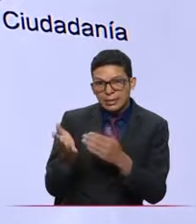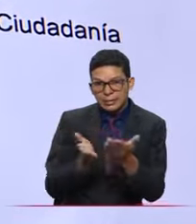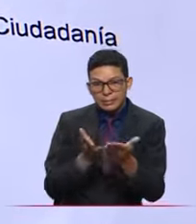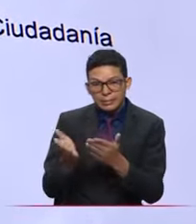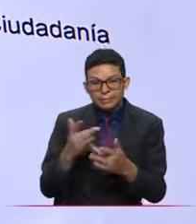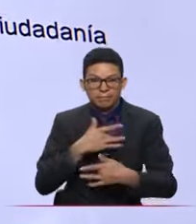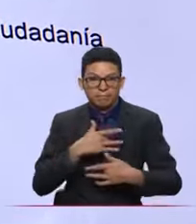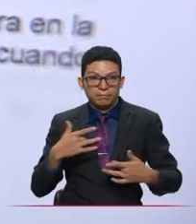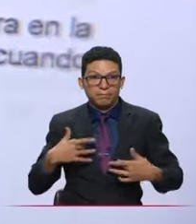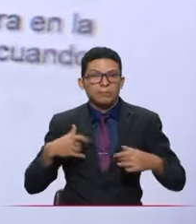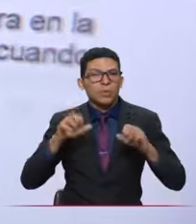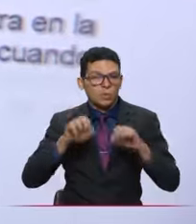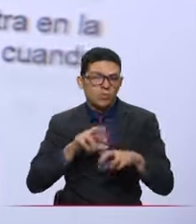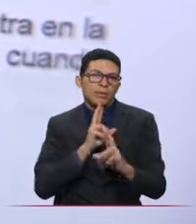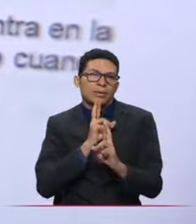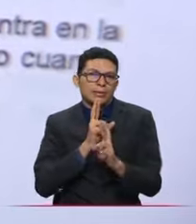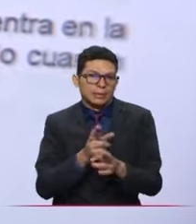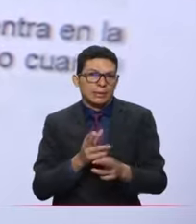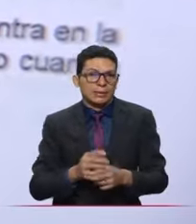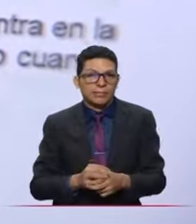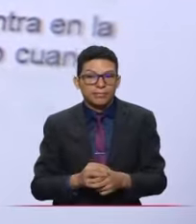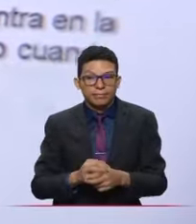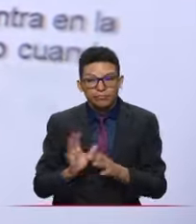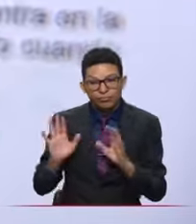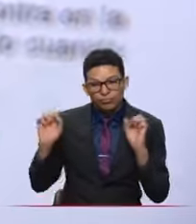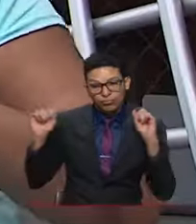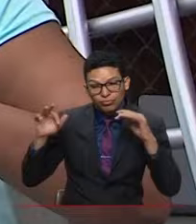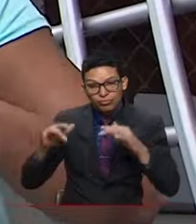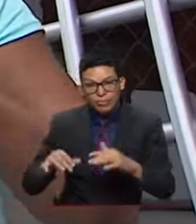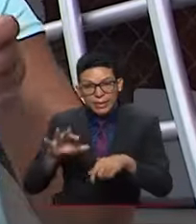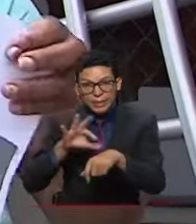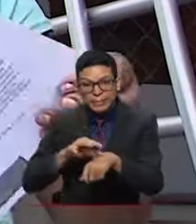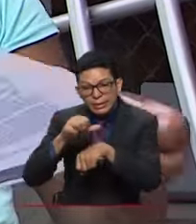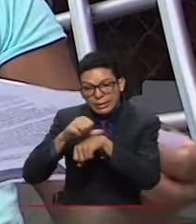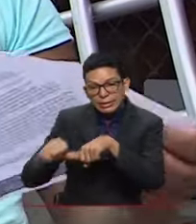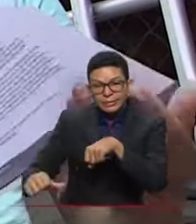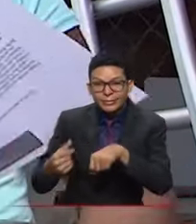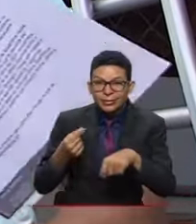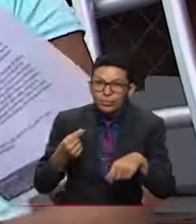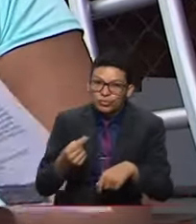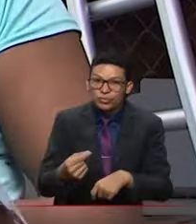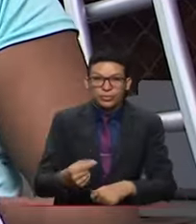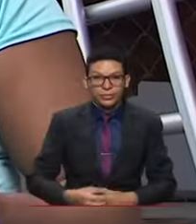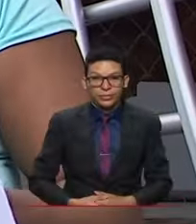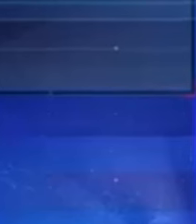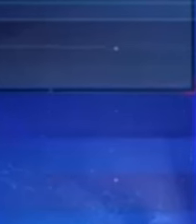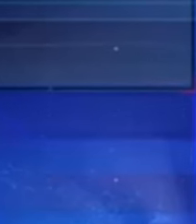salud pueda responderles y que la intervención médica que les urge llegue pronto.